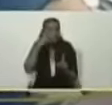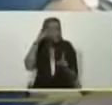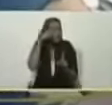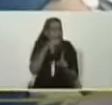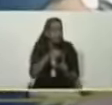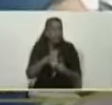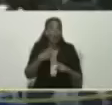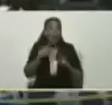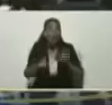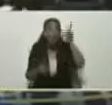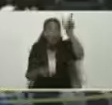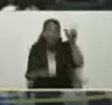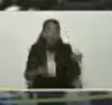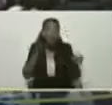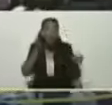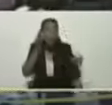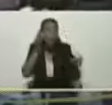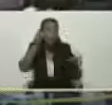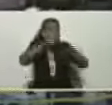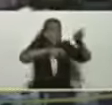Por eso el feminismo